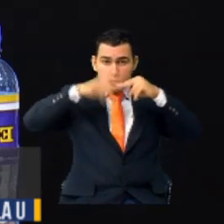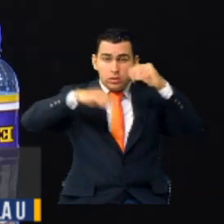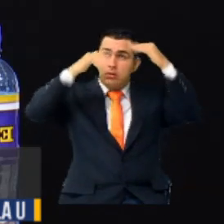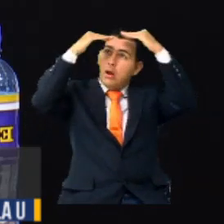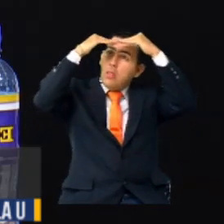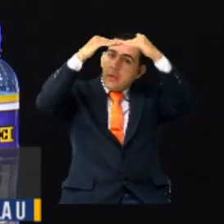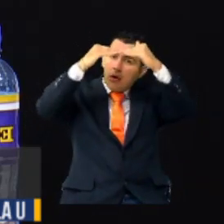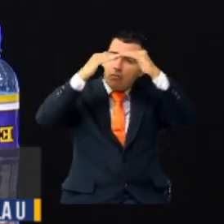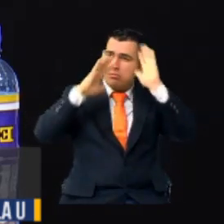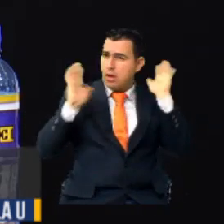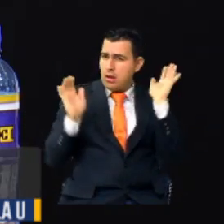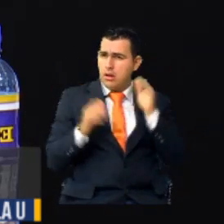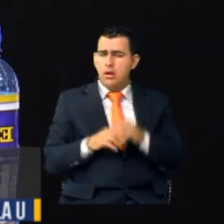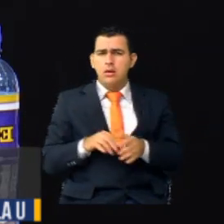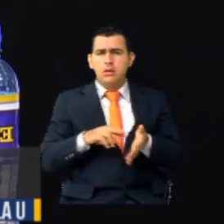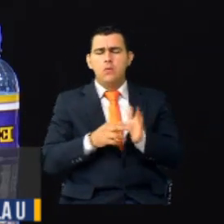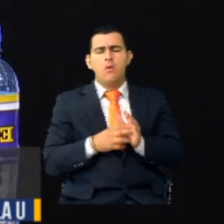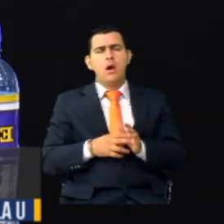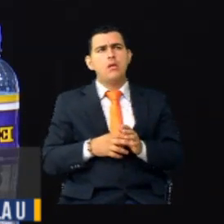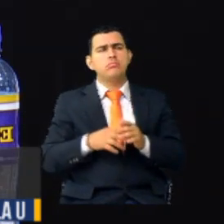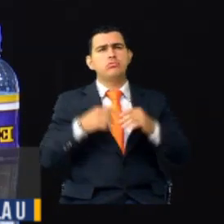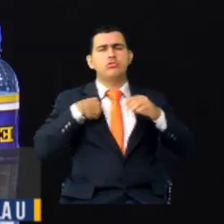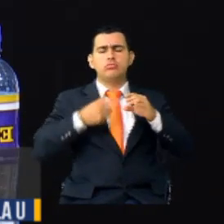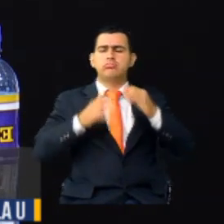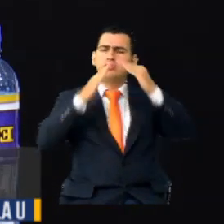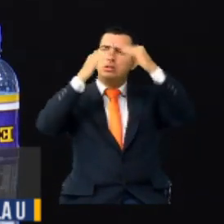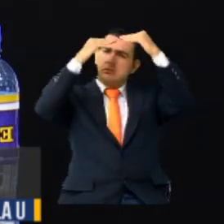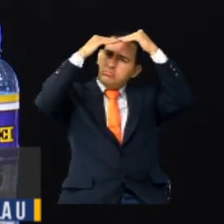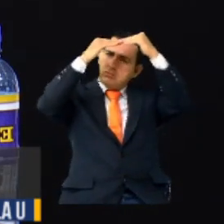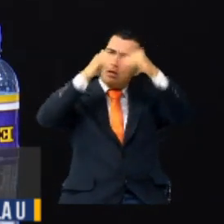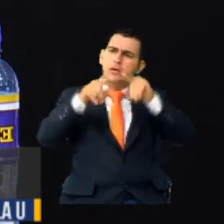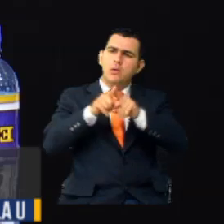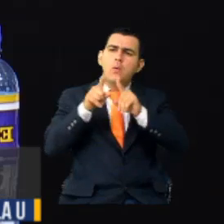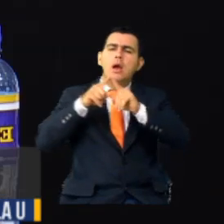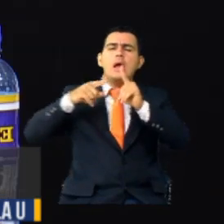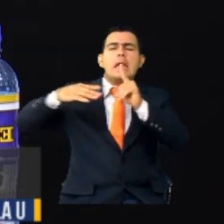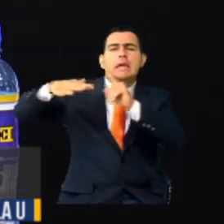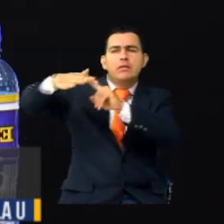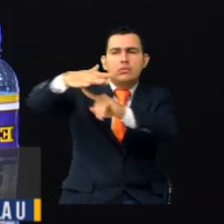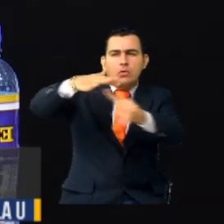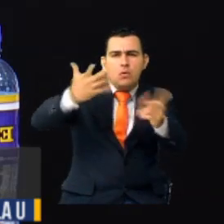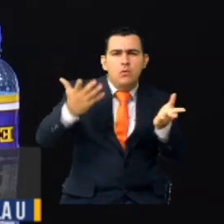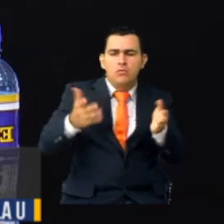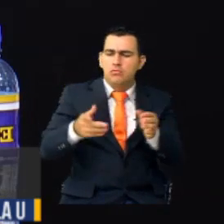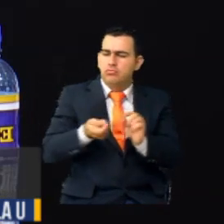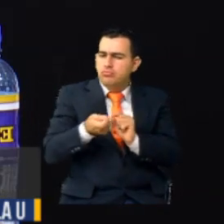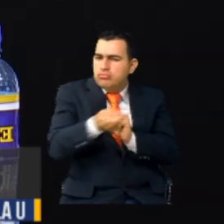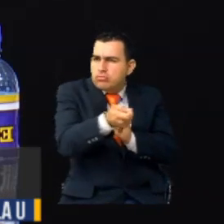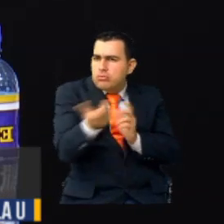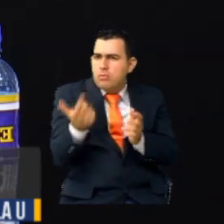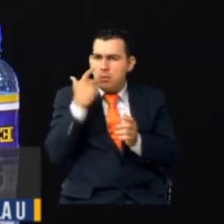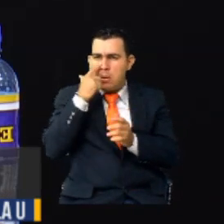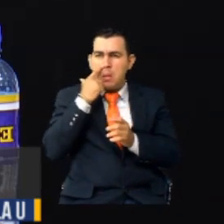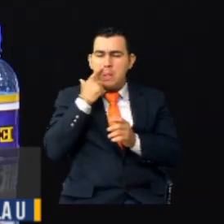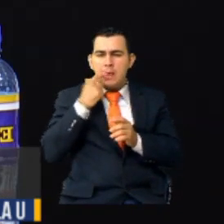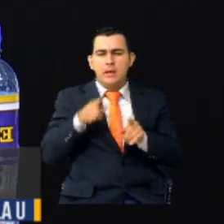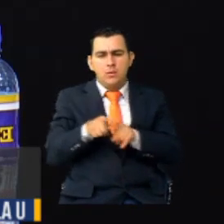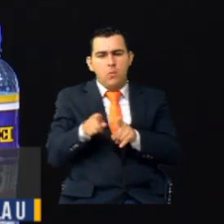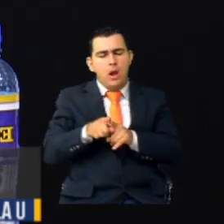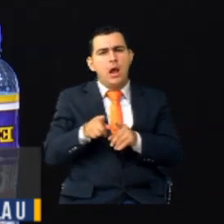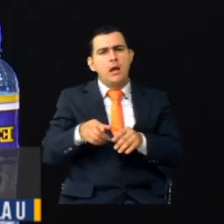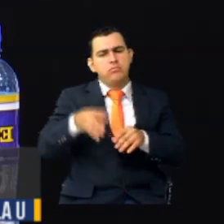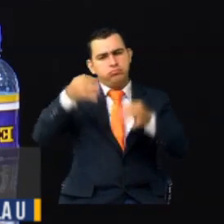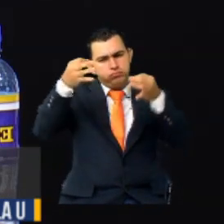una política de vivienda seria, debe apuntarle también a los entornos en donde habitamos los seres humanos, entornos que sean amigables, con